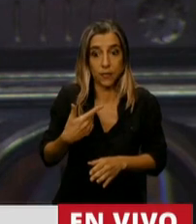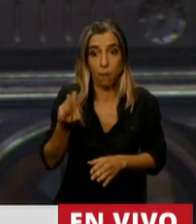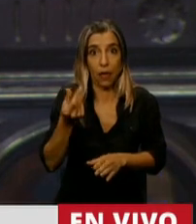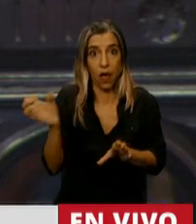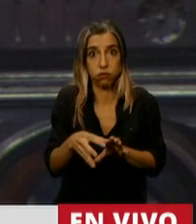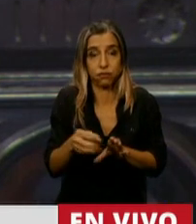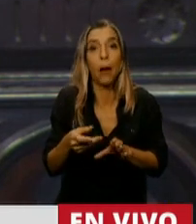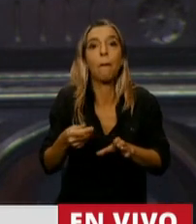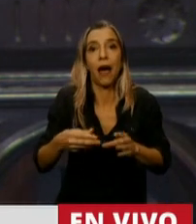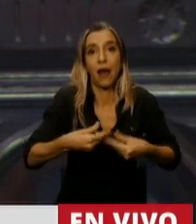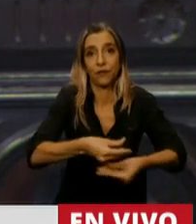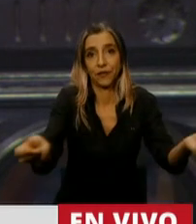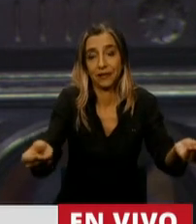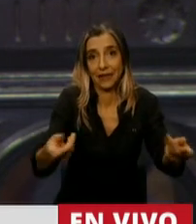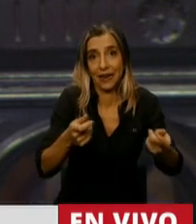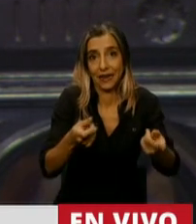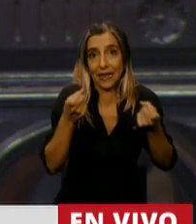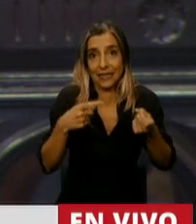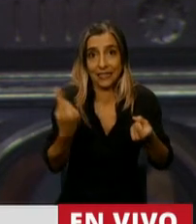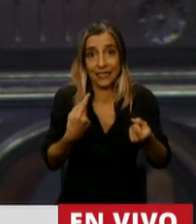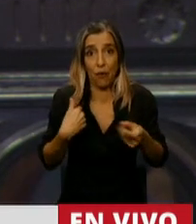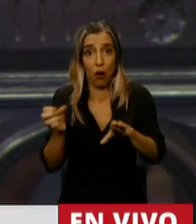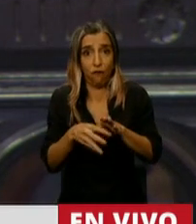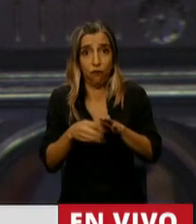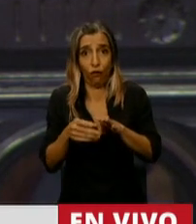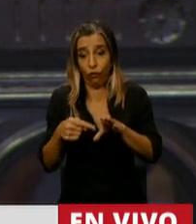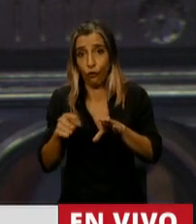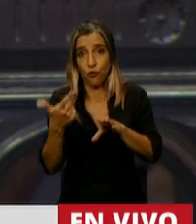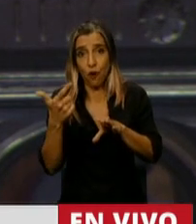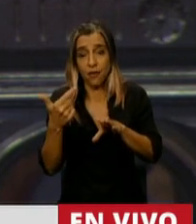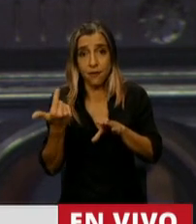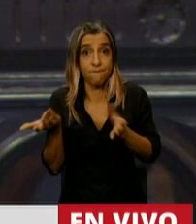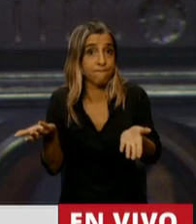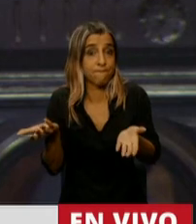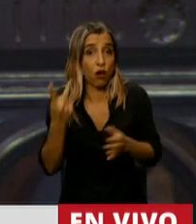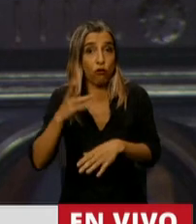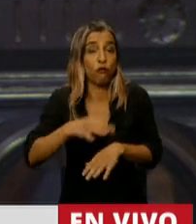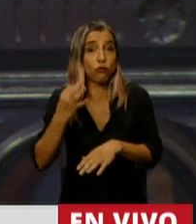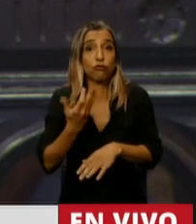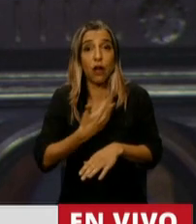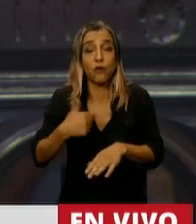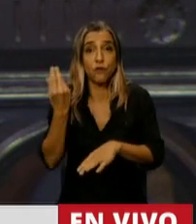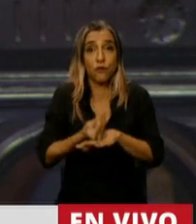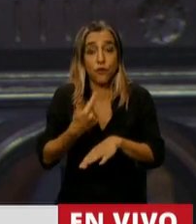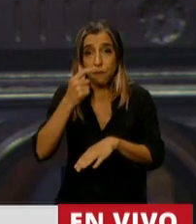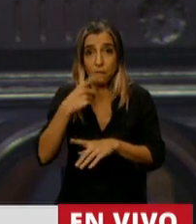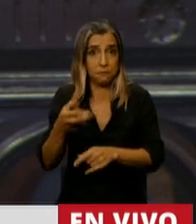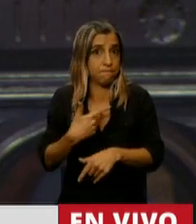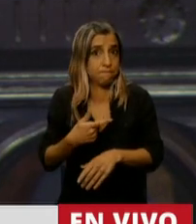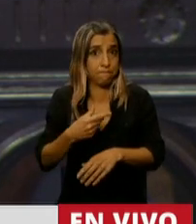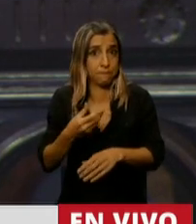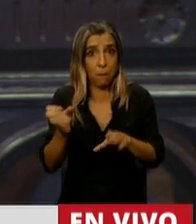Durante 2 años ese fondo estuvo vacío. Esa fue la política de Cambiemos. Durante 2 años ese fondo estuvo vacío.